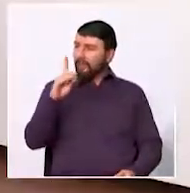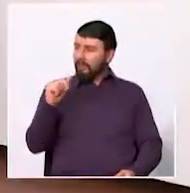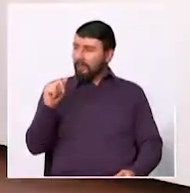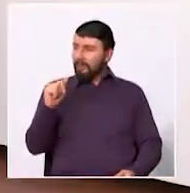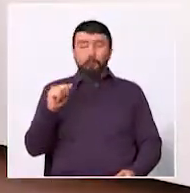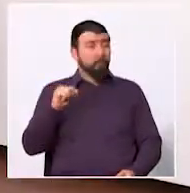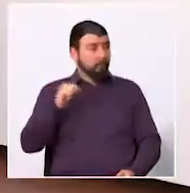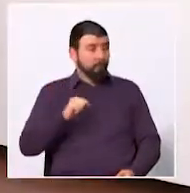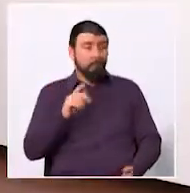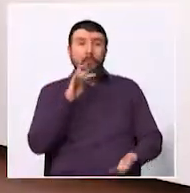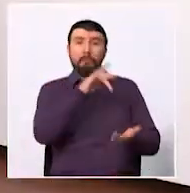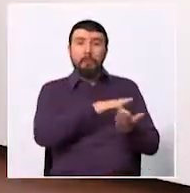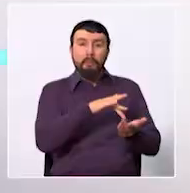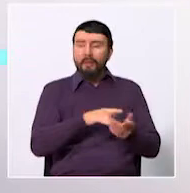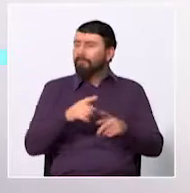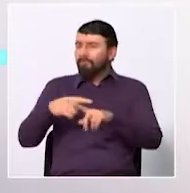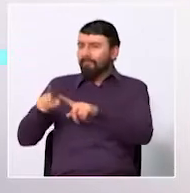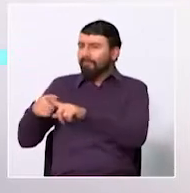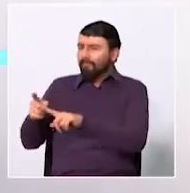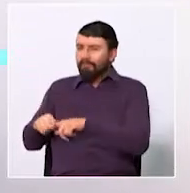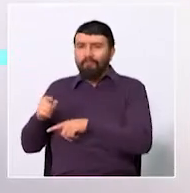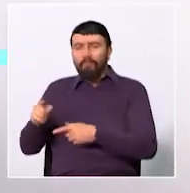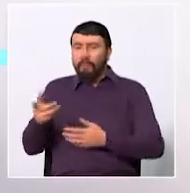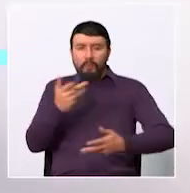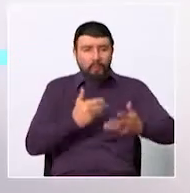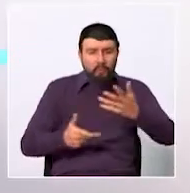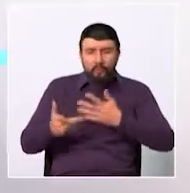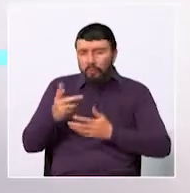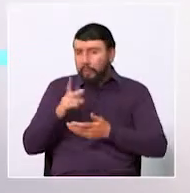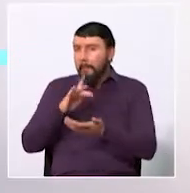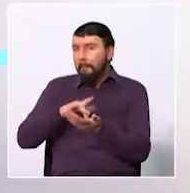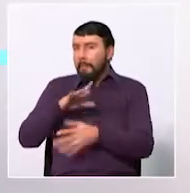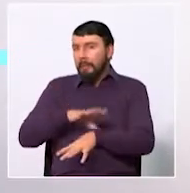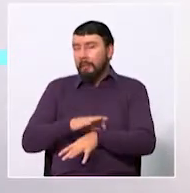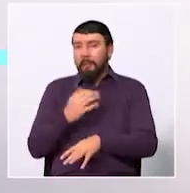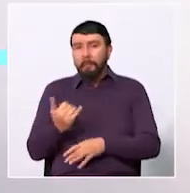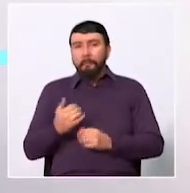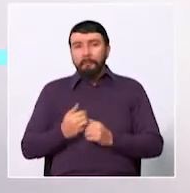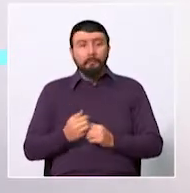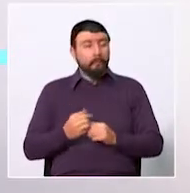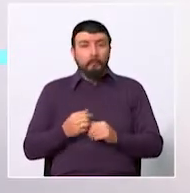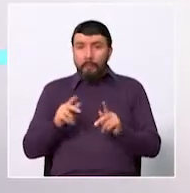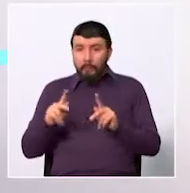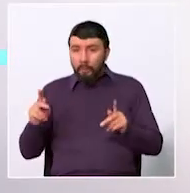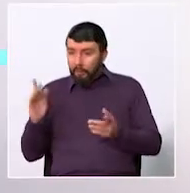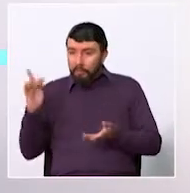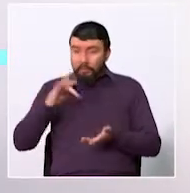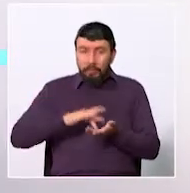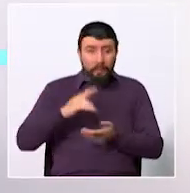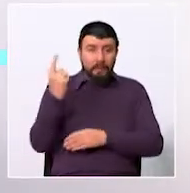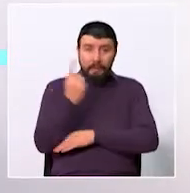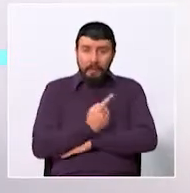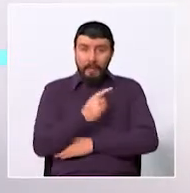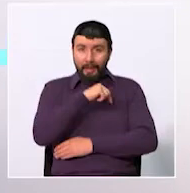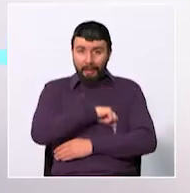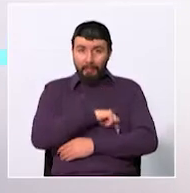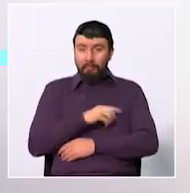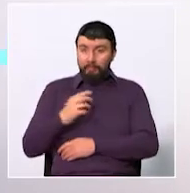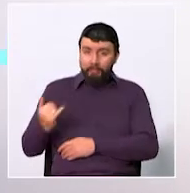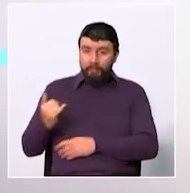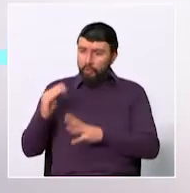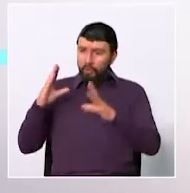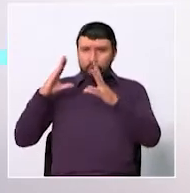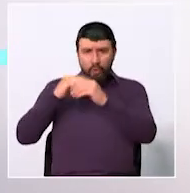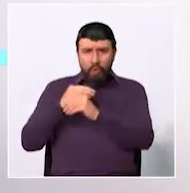terapia de consulta y mucha comida entonces la gente que se queda el día para tu alma esa noche vamos a